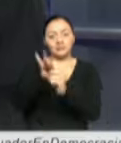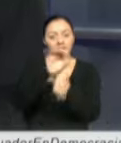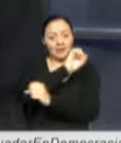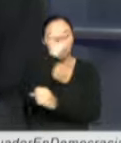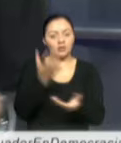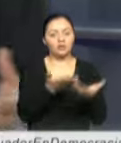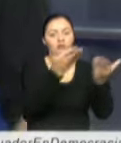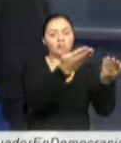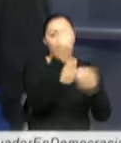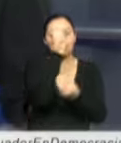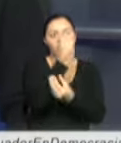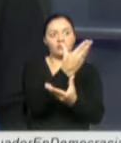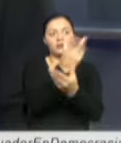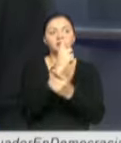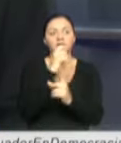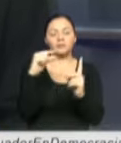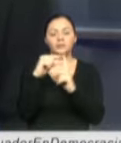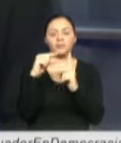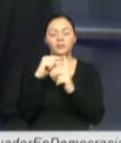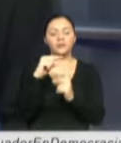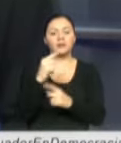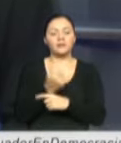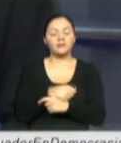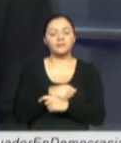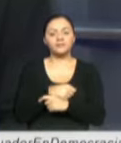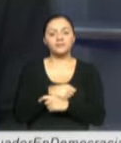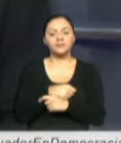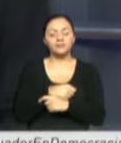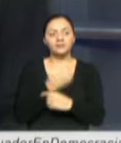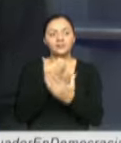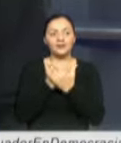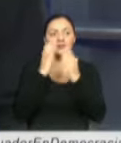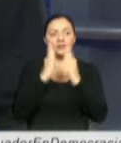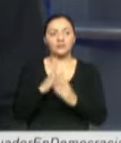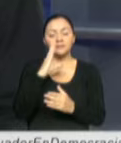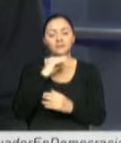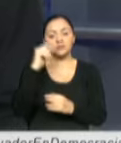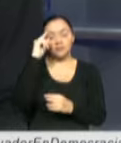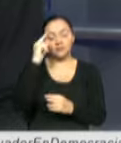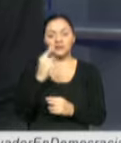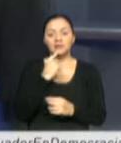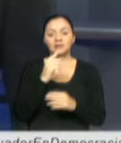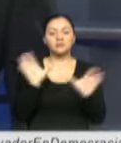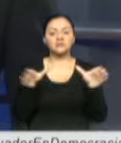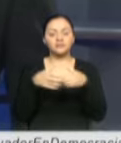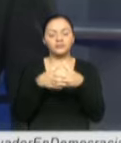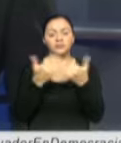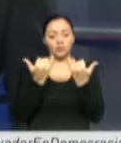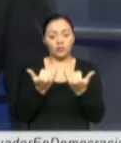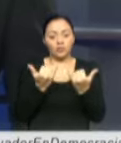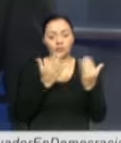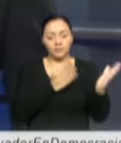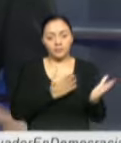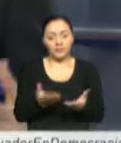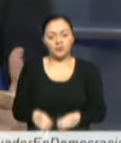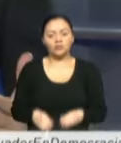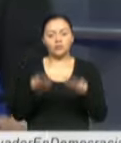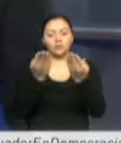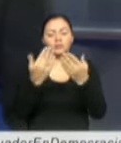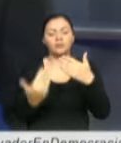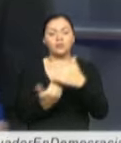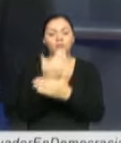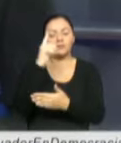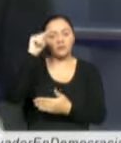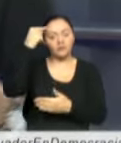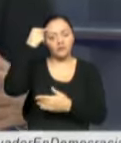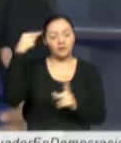electo. En palabras del presidente saliente, el economista Rafael Correa Delgado, queda la mesa tendida para el nuevo